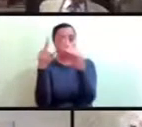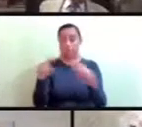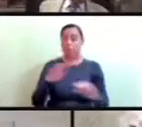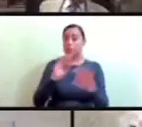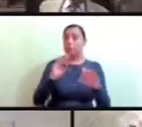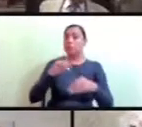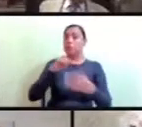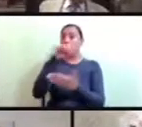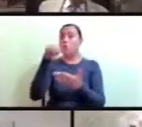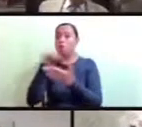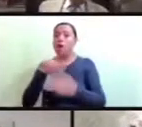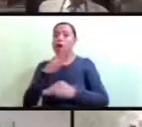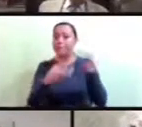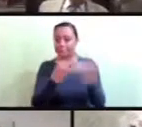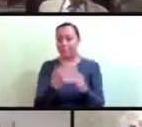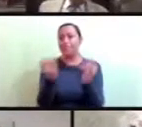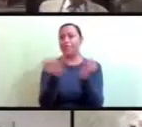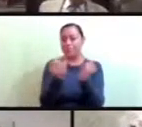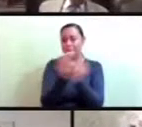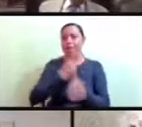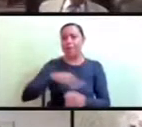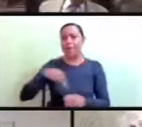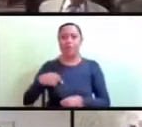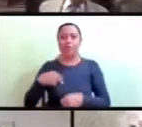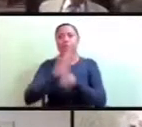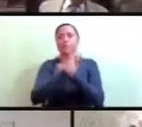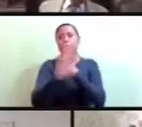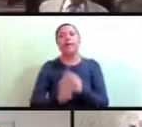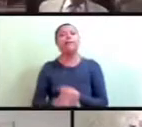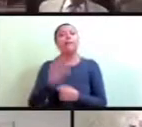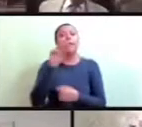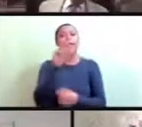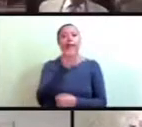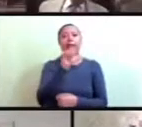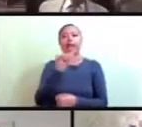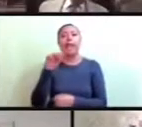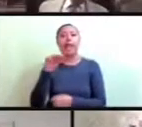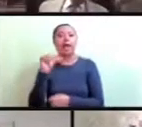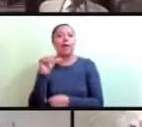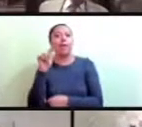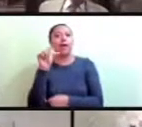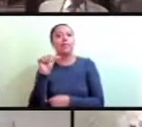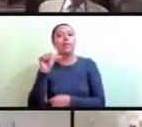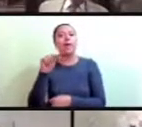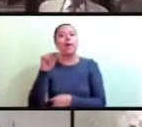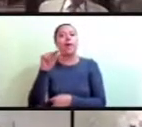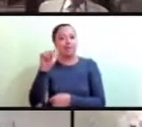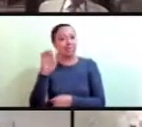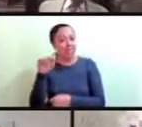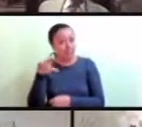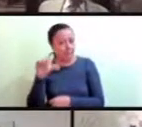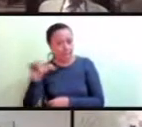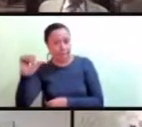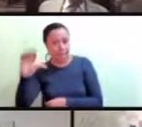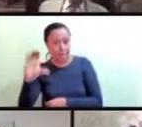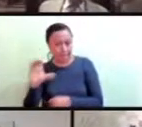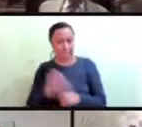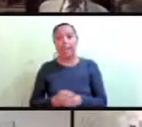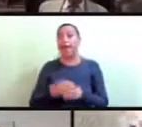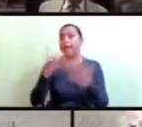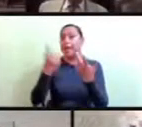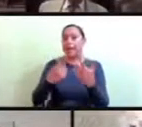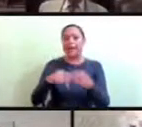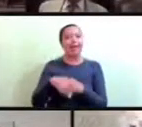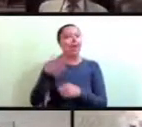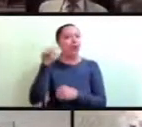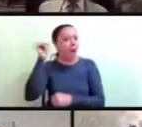luego en nuestro país. La Matatena AC, en la disciplina de medios audiovisuales, quien ha realizado actividades como talleres y festivales con